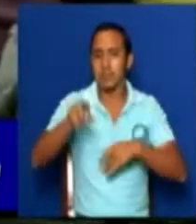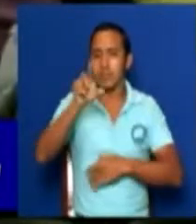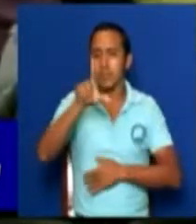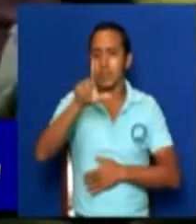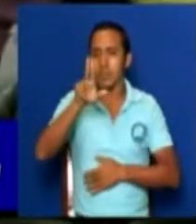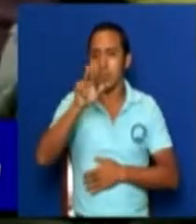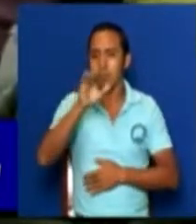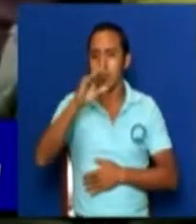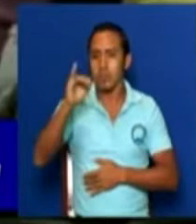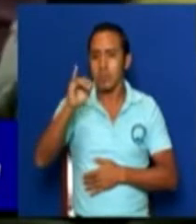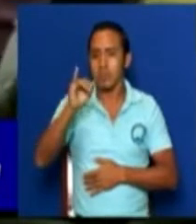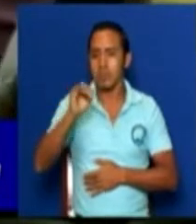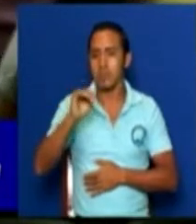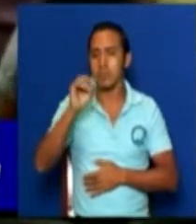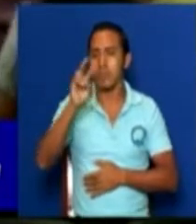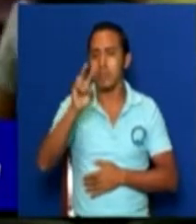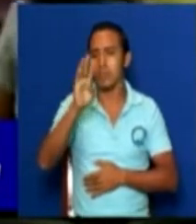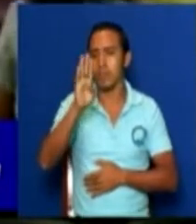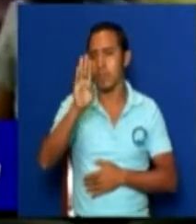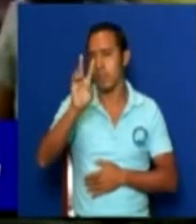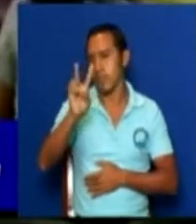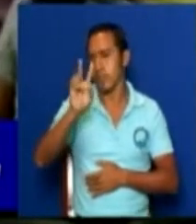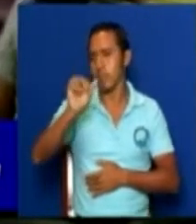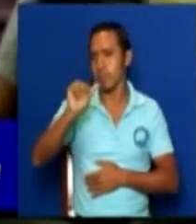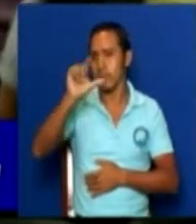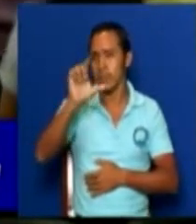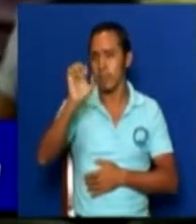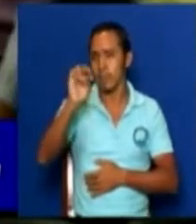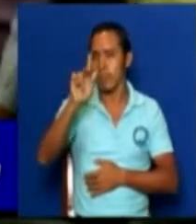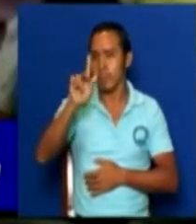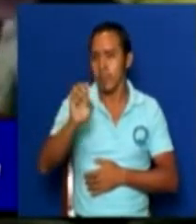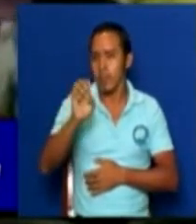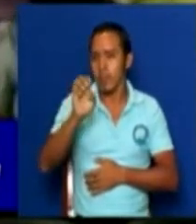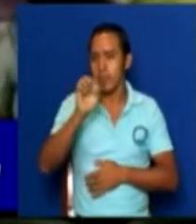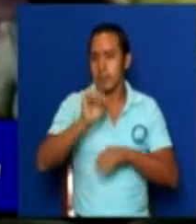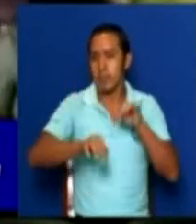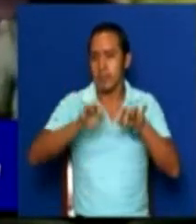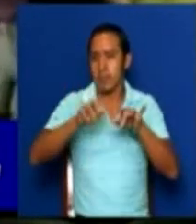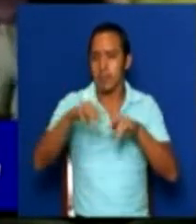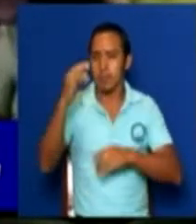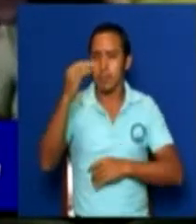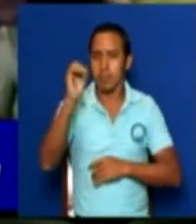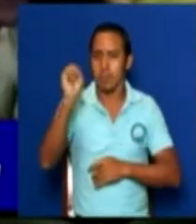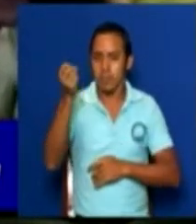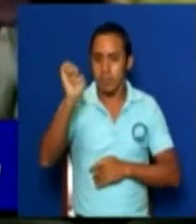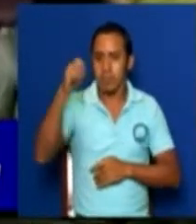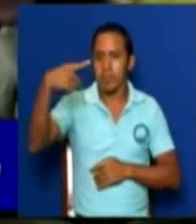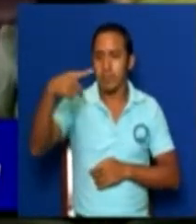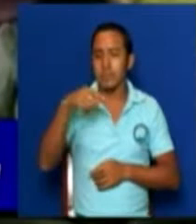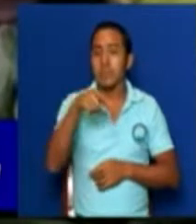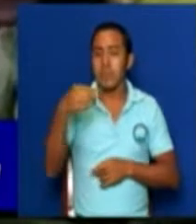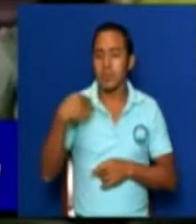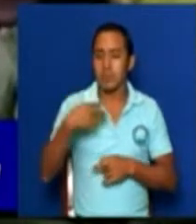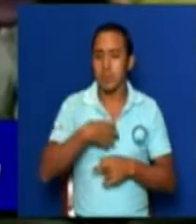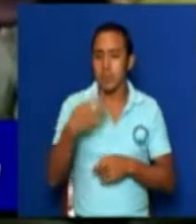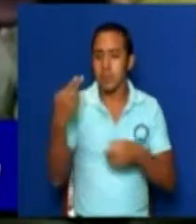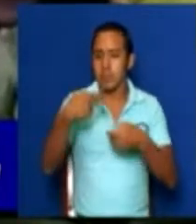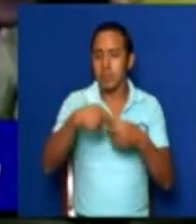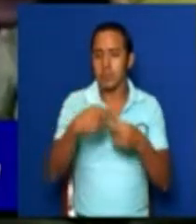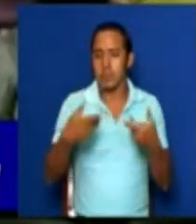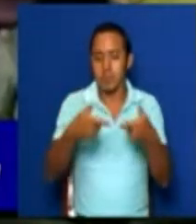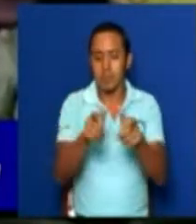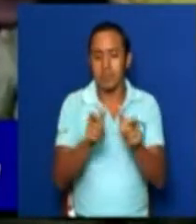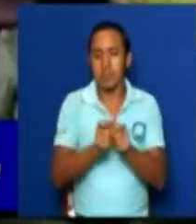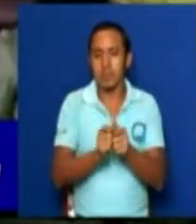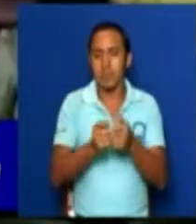Valenti, secretaria ejecutiva del COSEP e integrante de la Comisión de Género de esa organización,